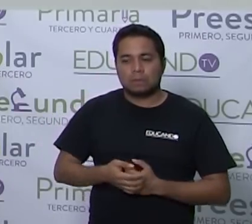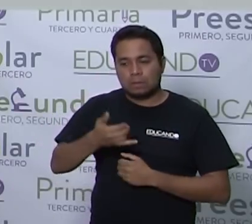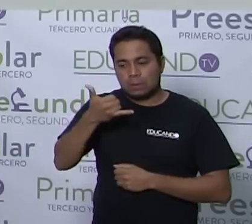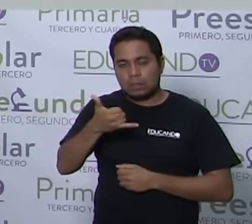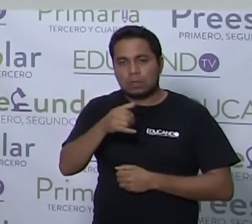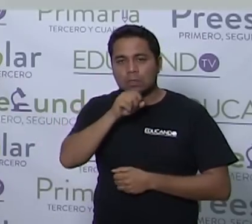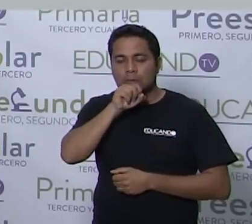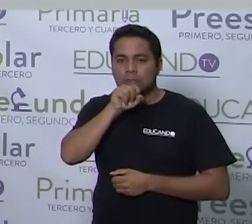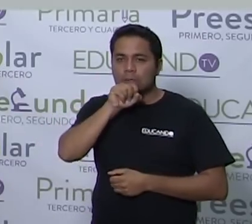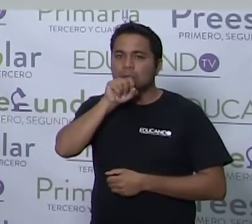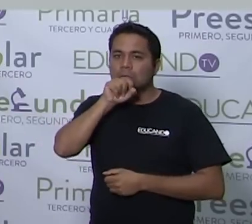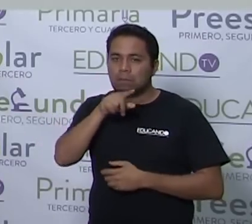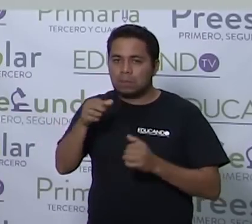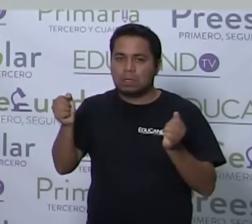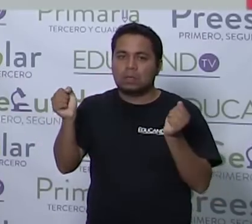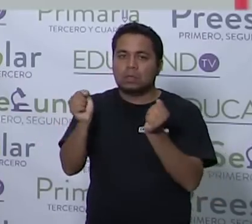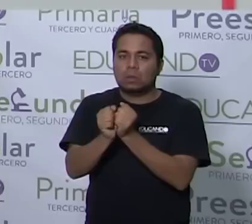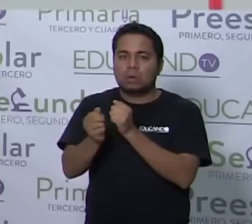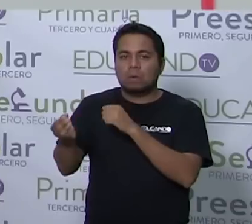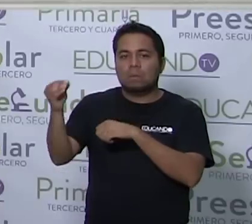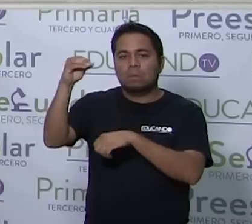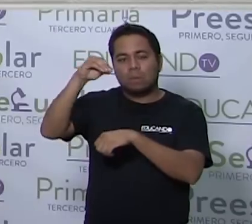y con